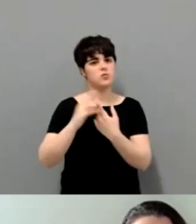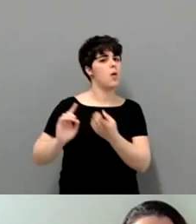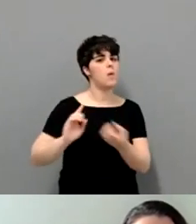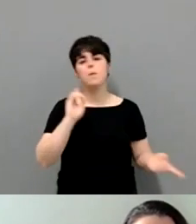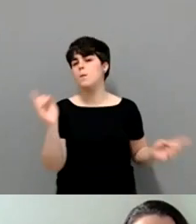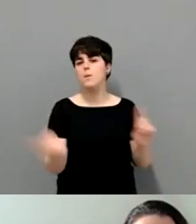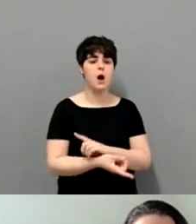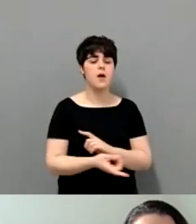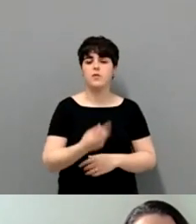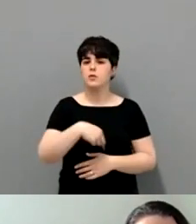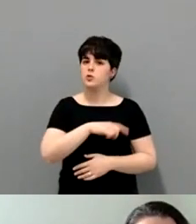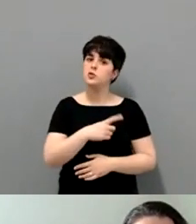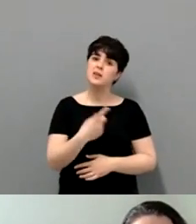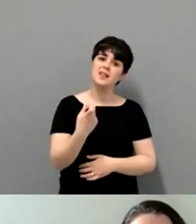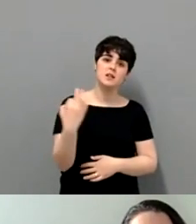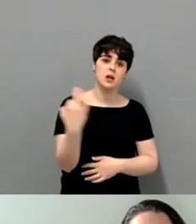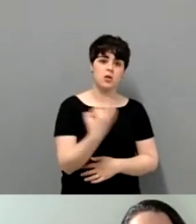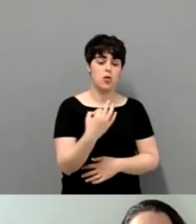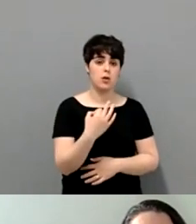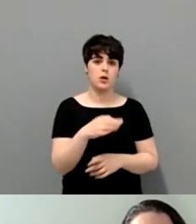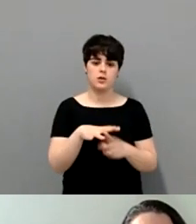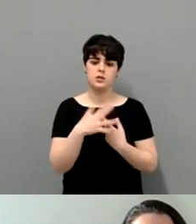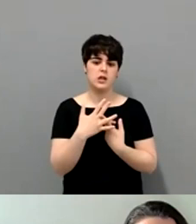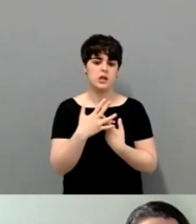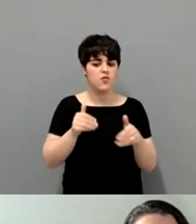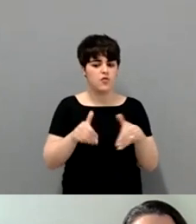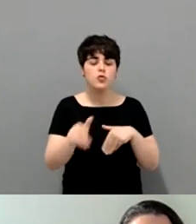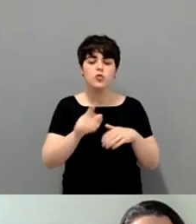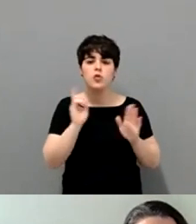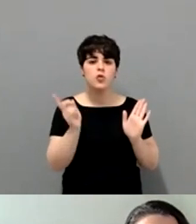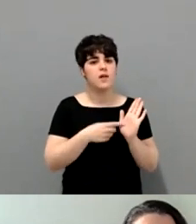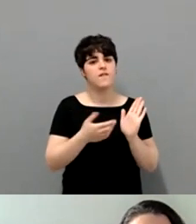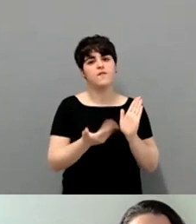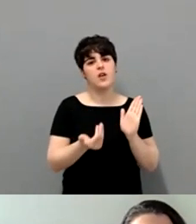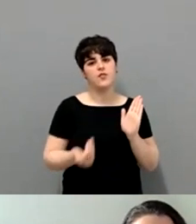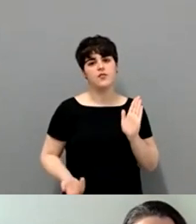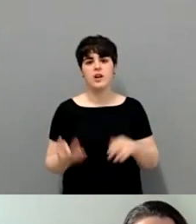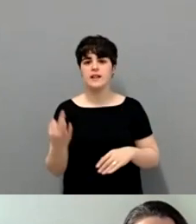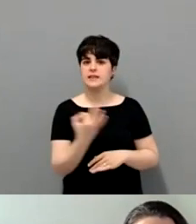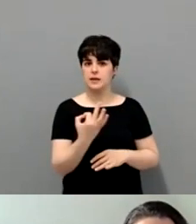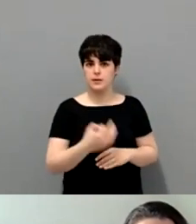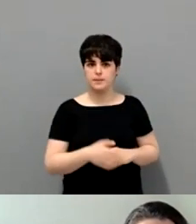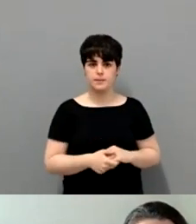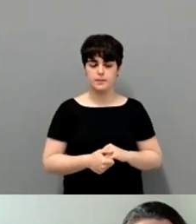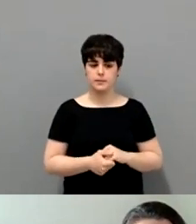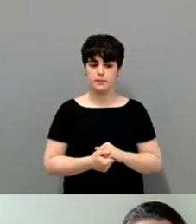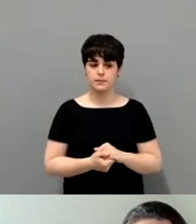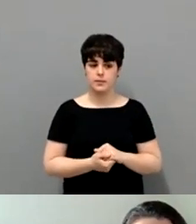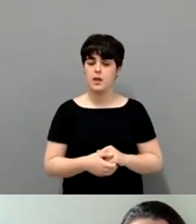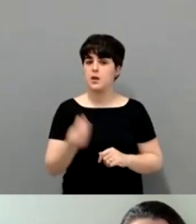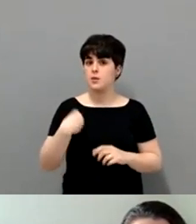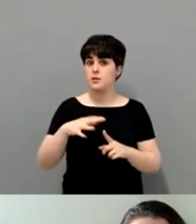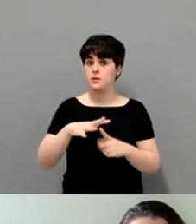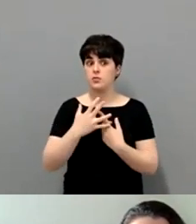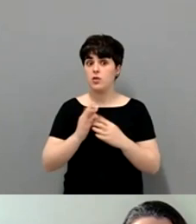que necesitamos que desaparezca esa previsión legal. Lo necesitamos. En el caso de